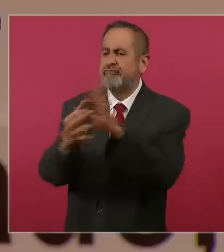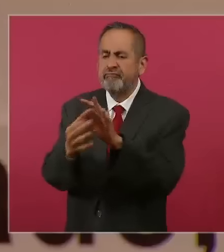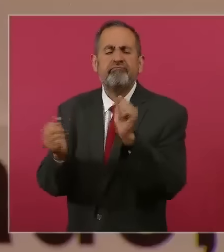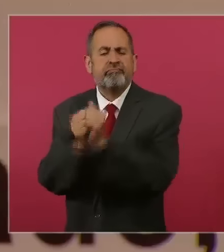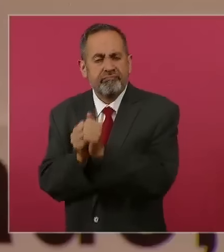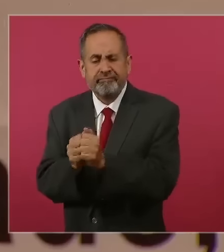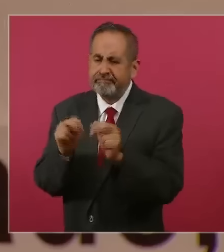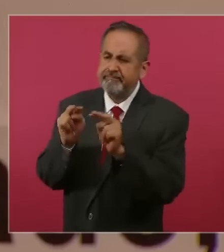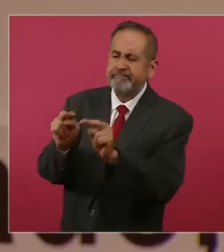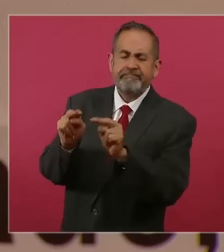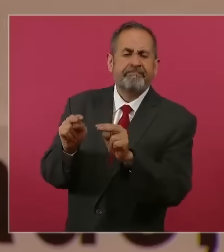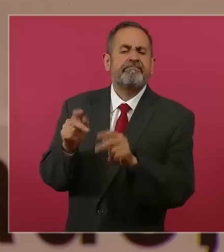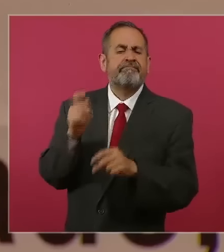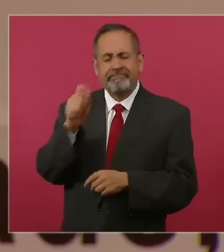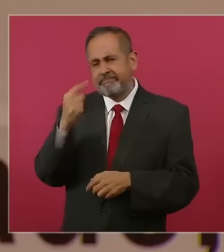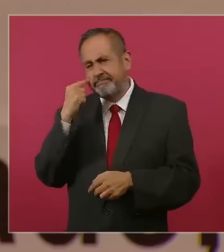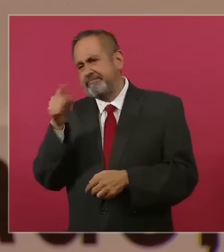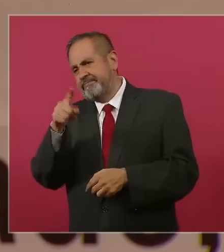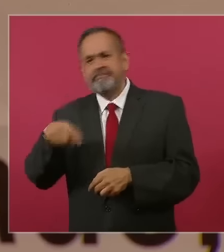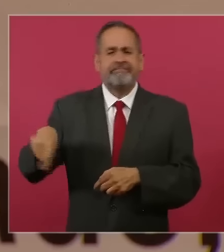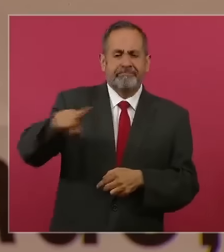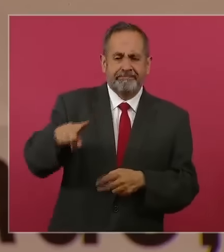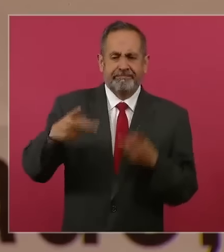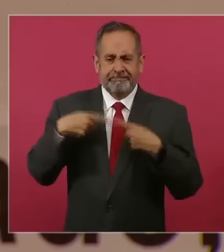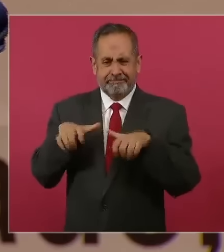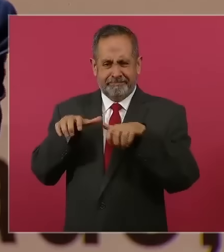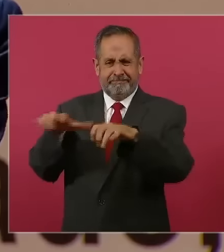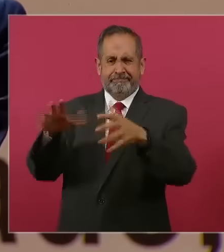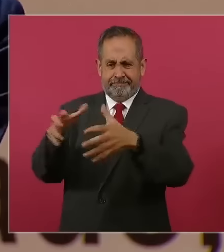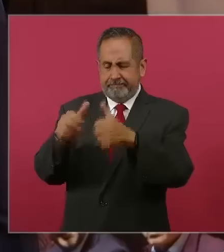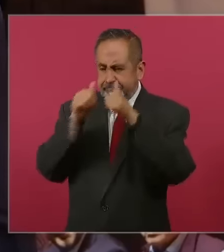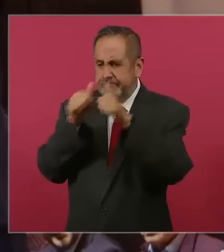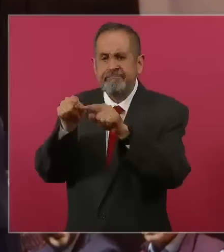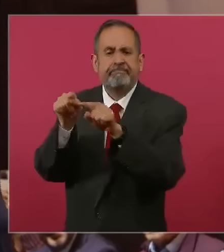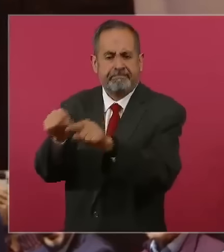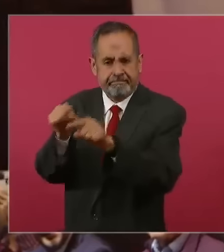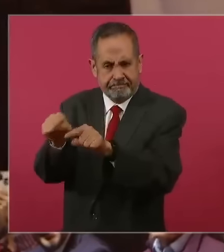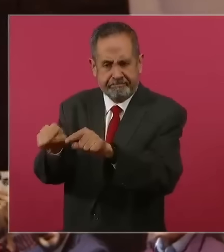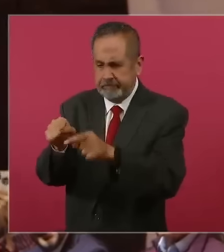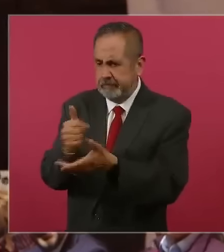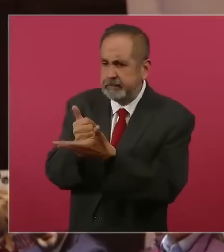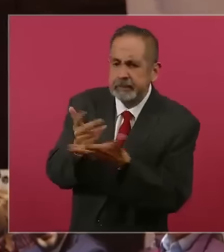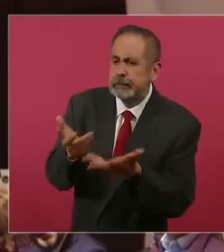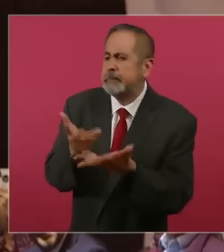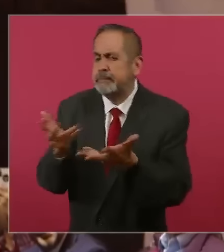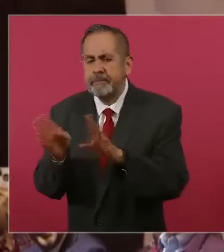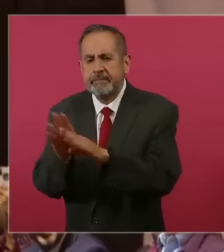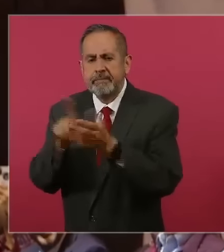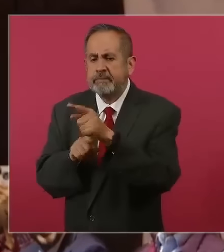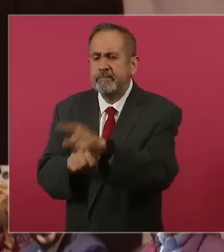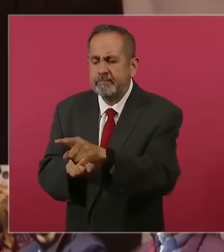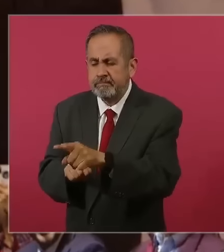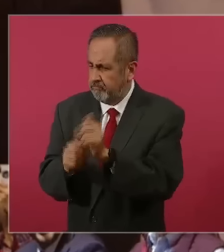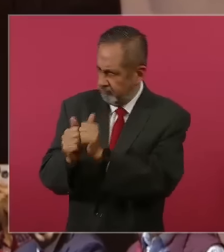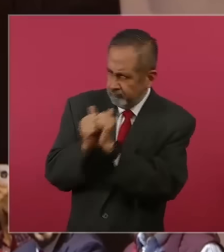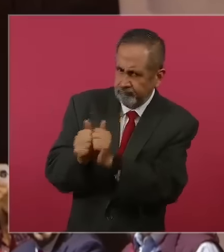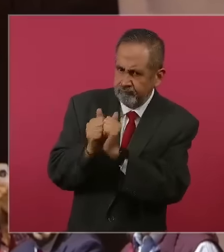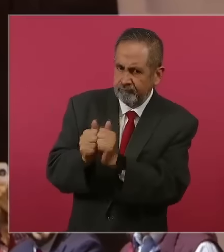mirar siempre, atender siempre y